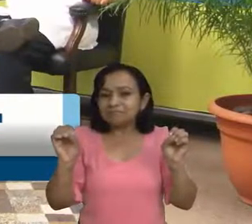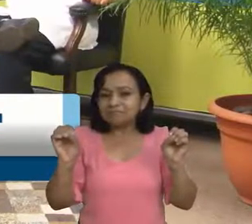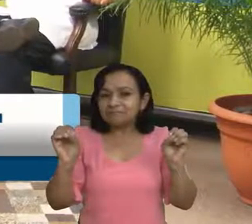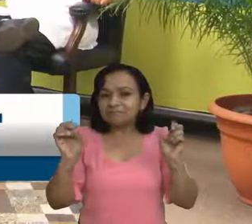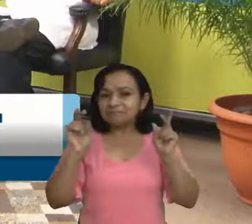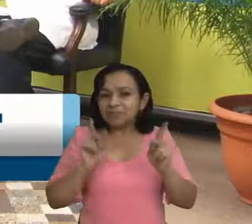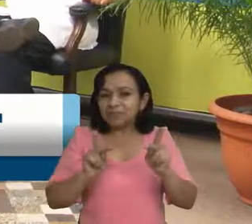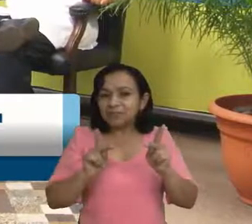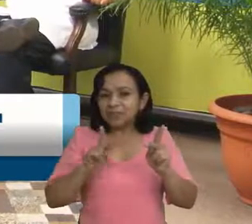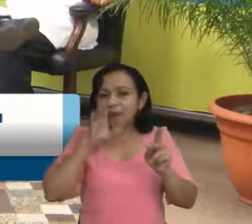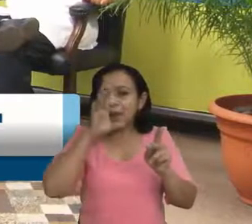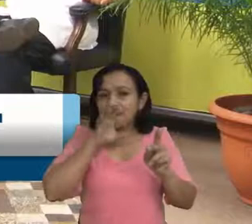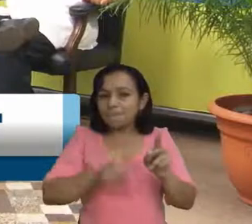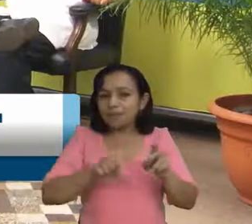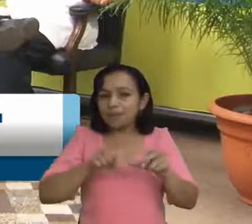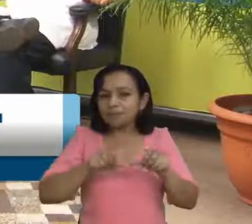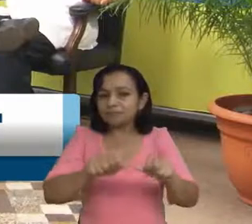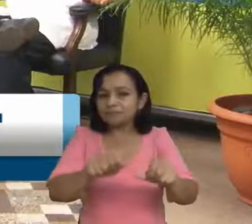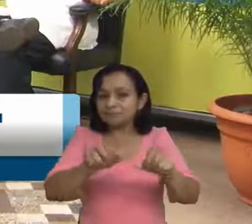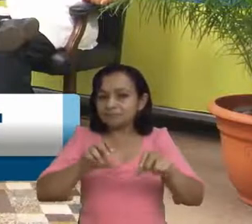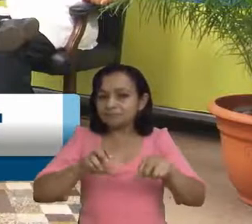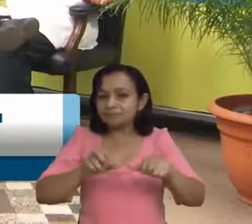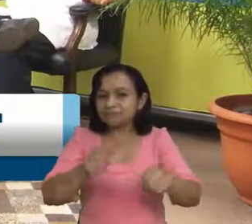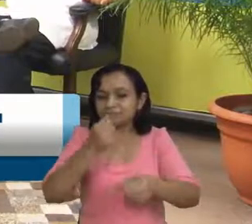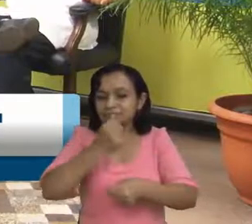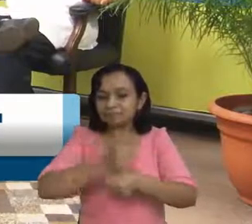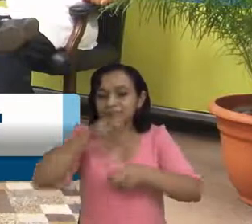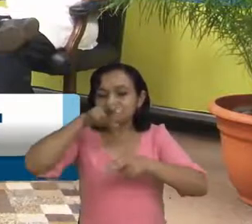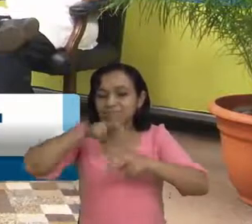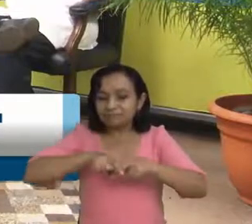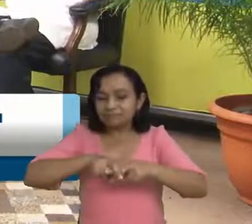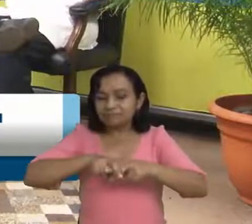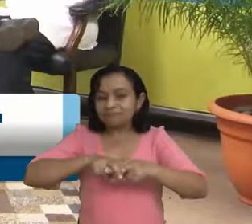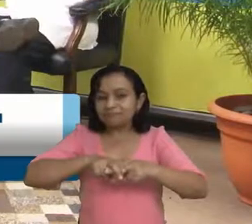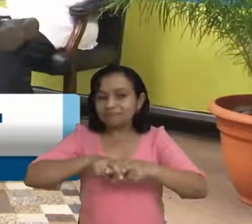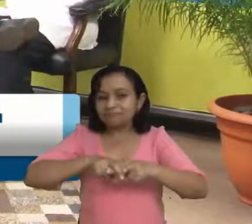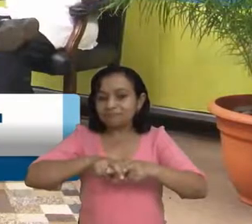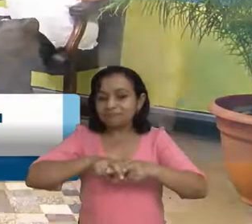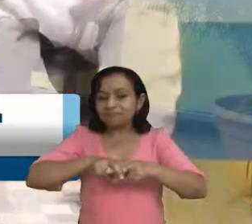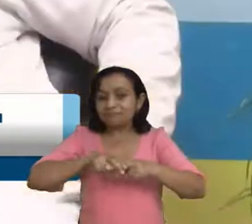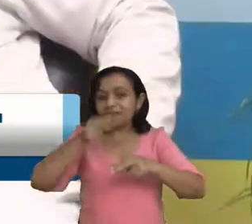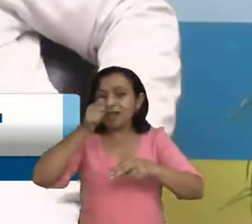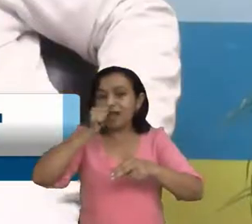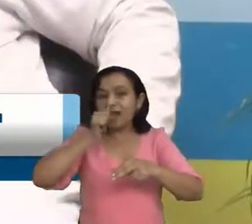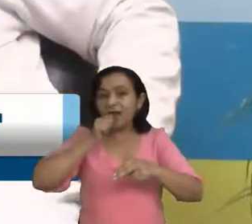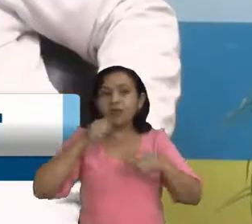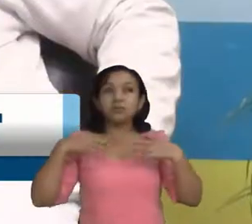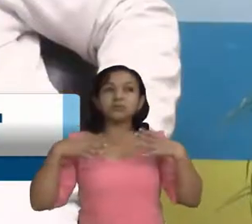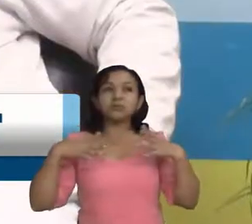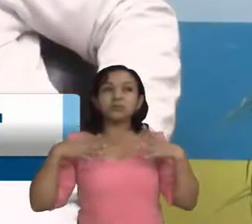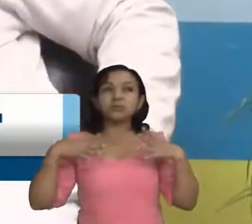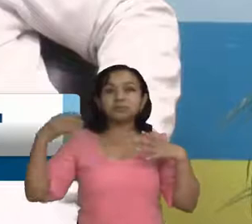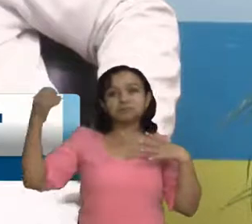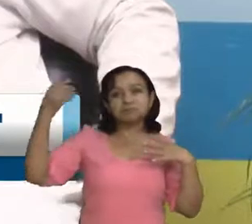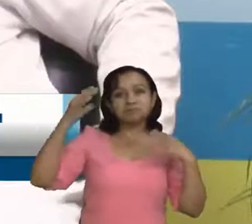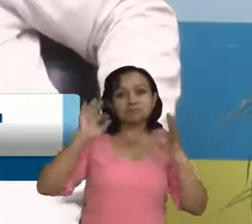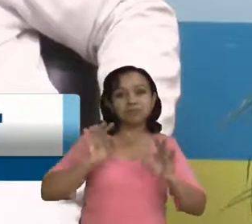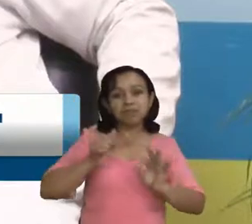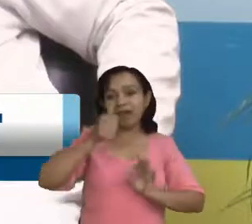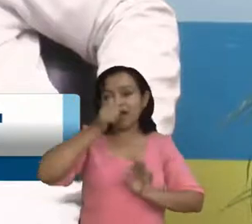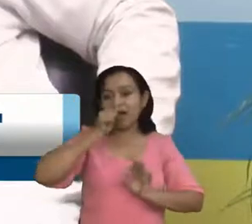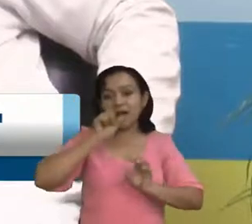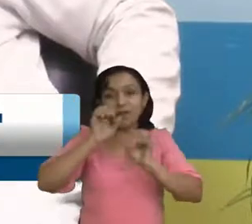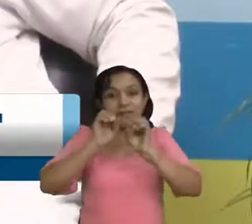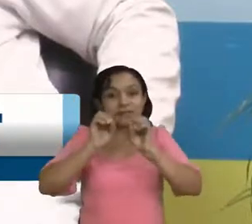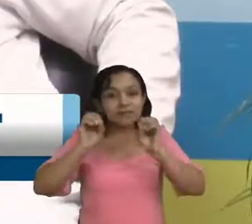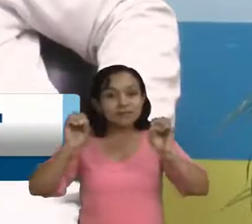también. Exactamente. Nuestros trabajos, que son trabajos sedentarios y no tomamos líquido porque estamos fresquitos generalmente la mayor parte del día, ¿verdad? Entonces,